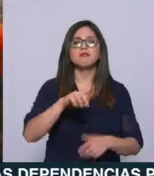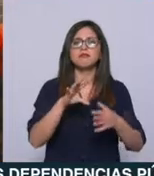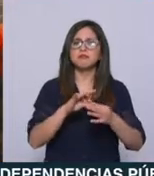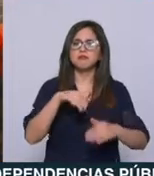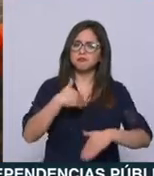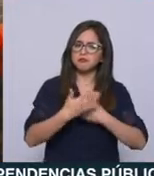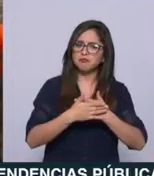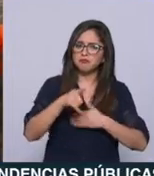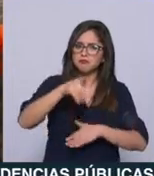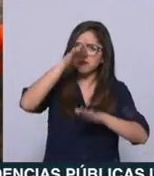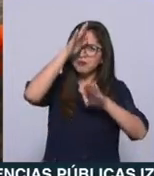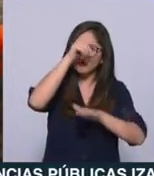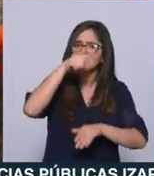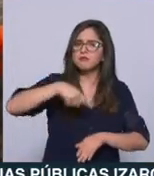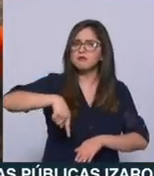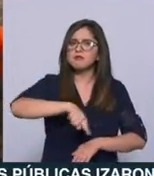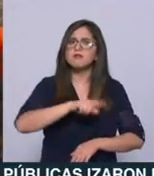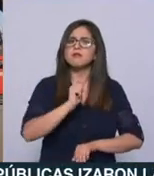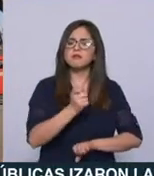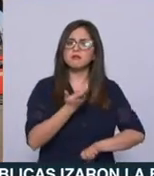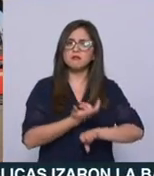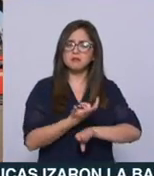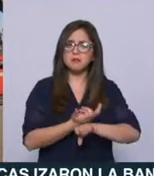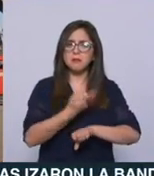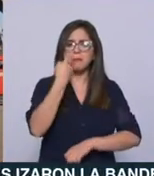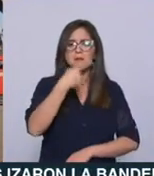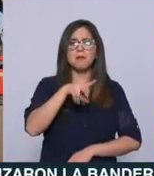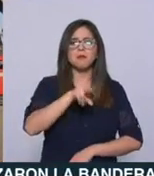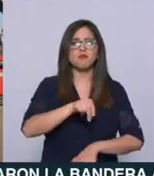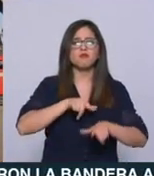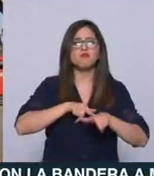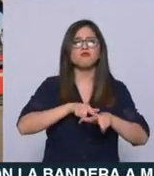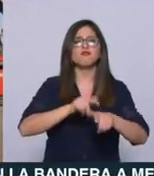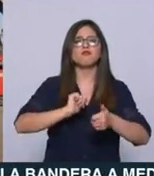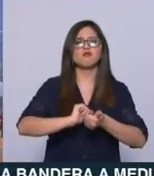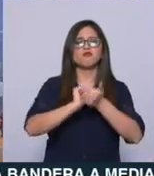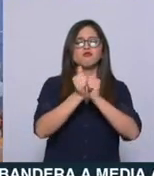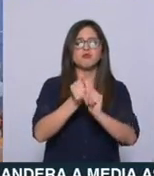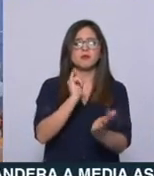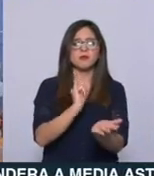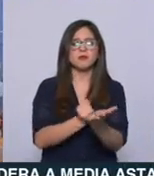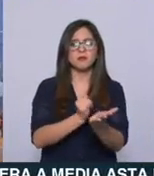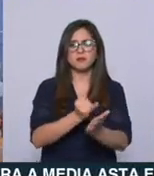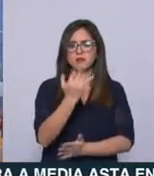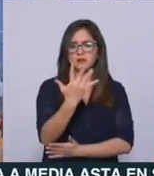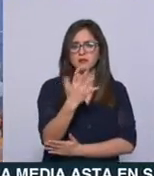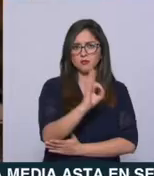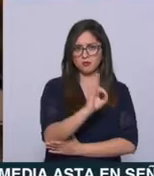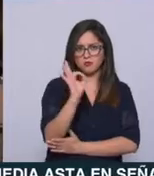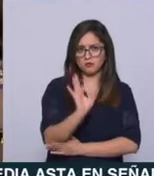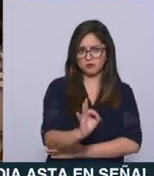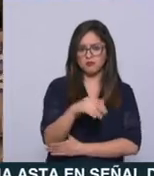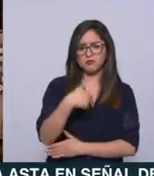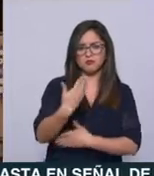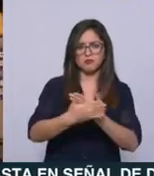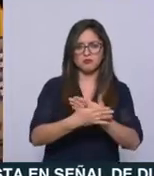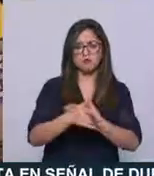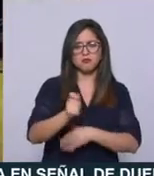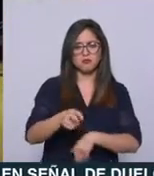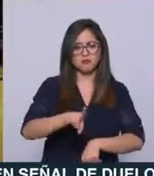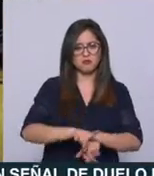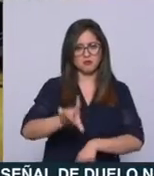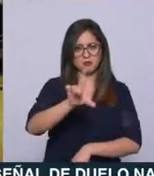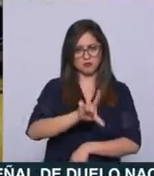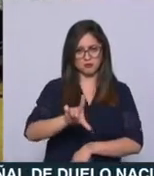a un acuerdo con el país vecino y así evitar que se materialicen los aranceles del 5% que entrarían en vigor el día